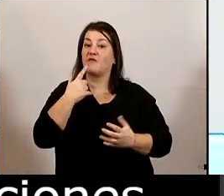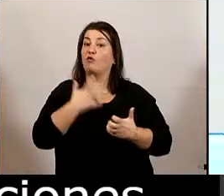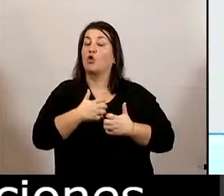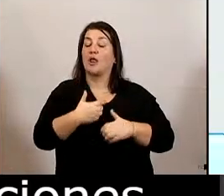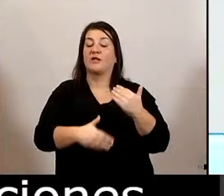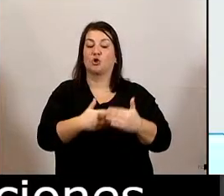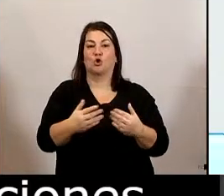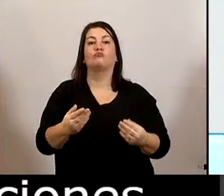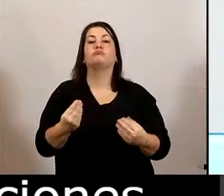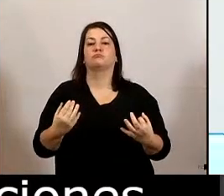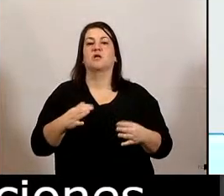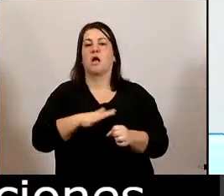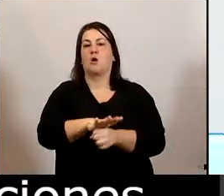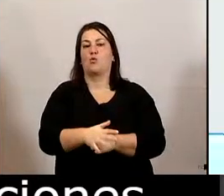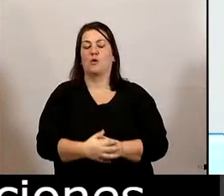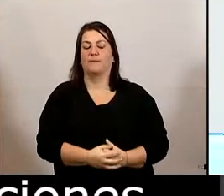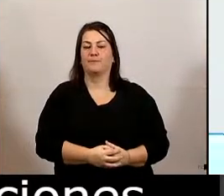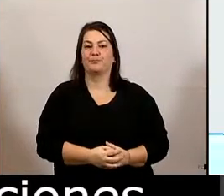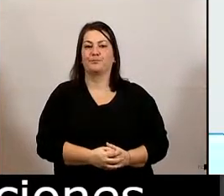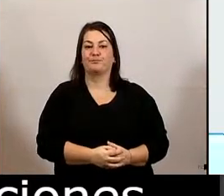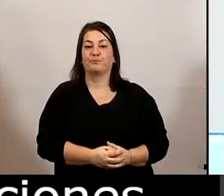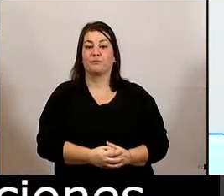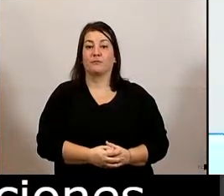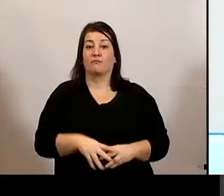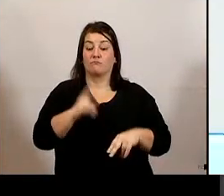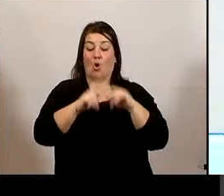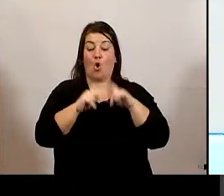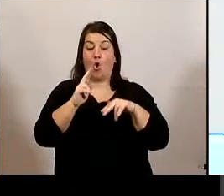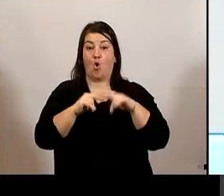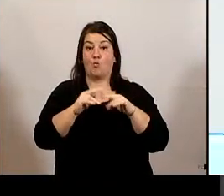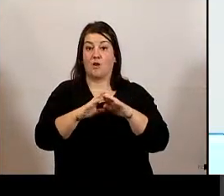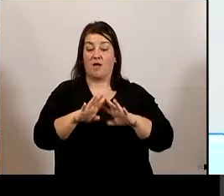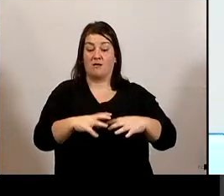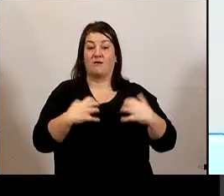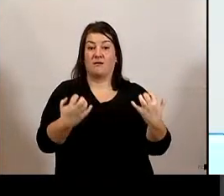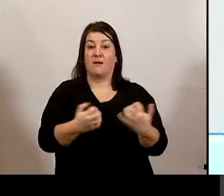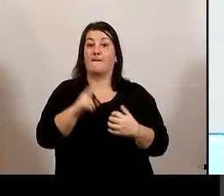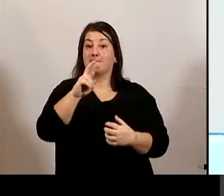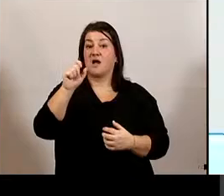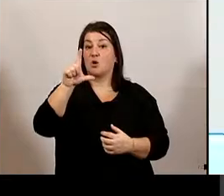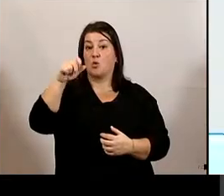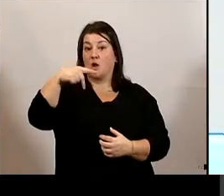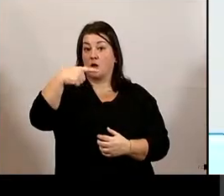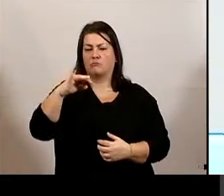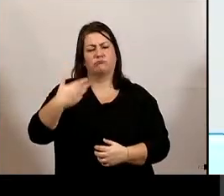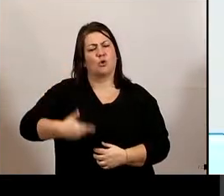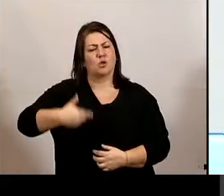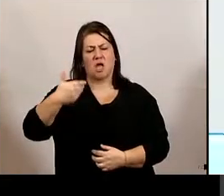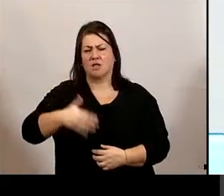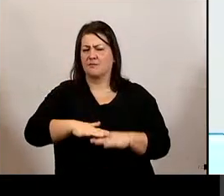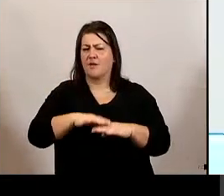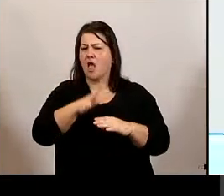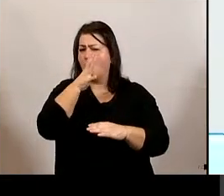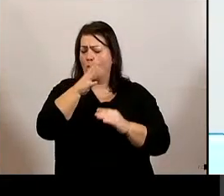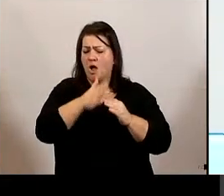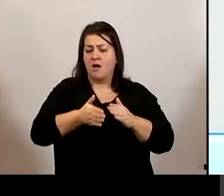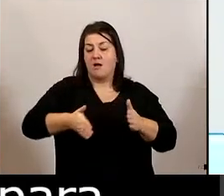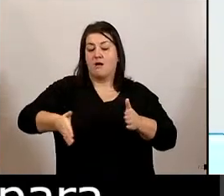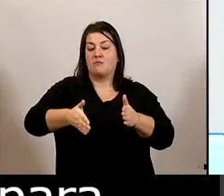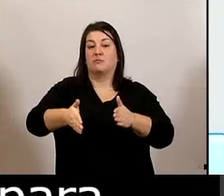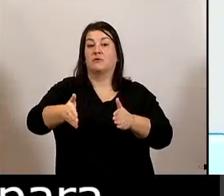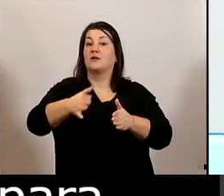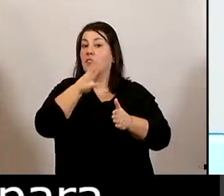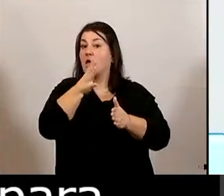funcionalidad. La ejecución de las obras de la presa de Baluengo es esencial para garantizar el suministro durante las campañas de